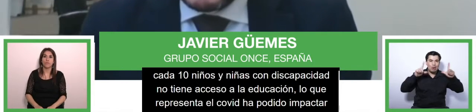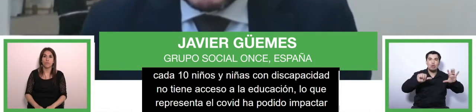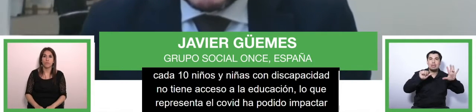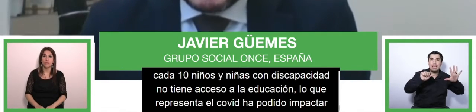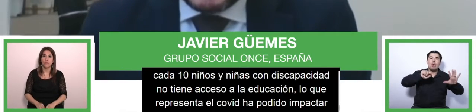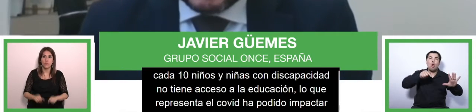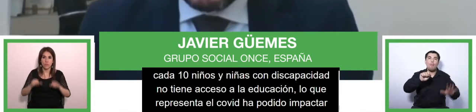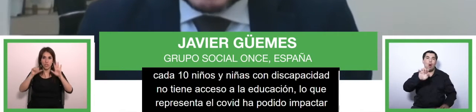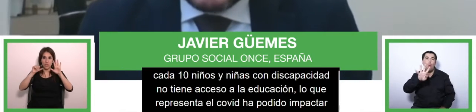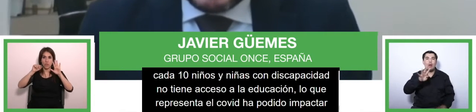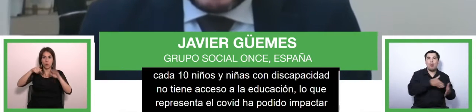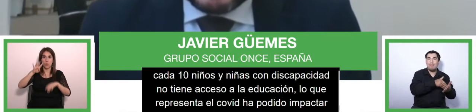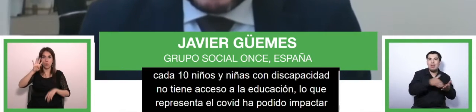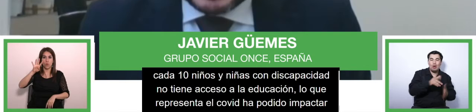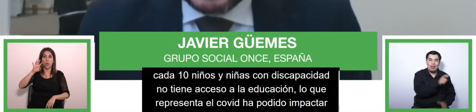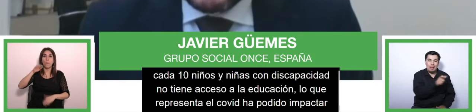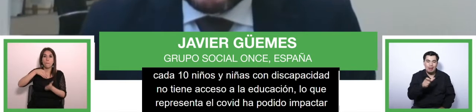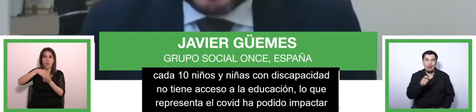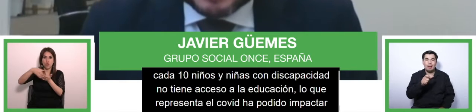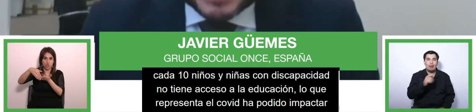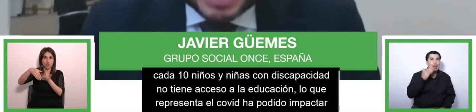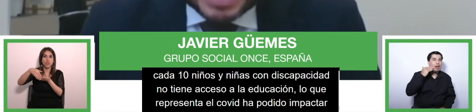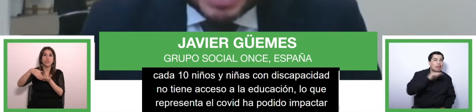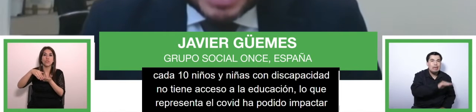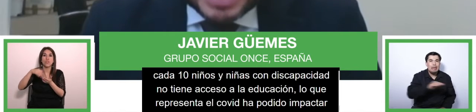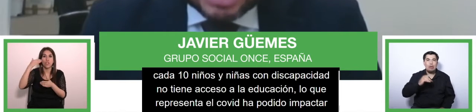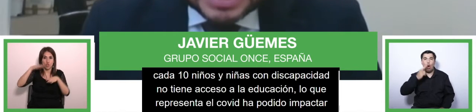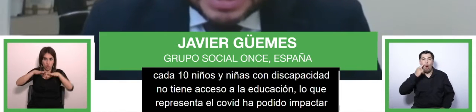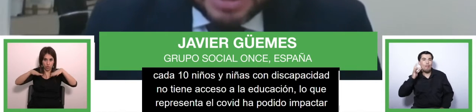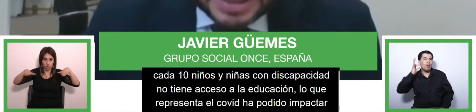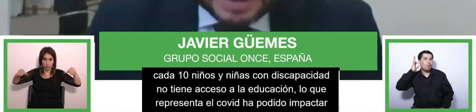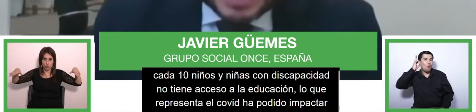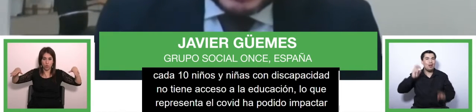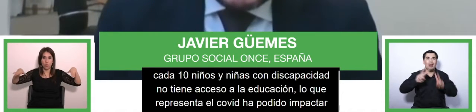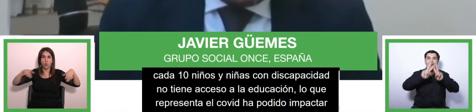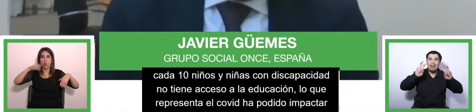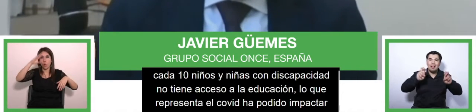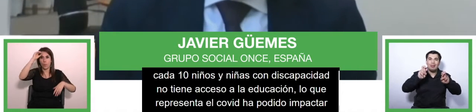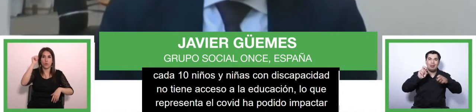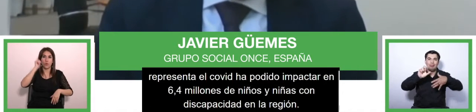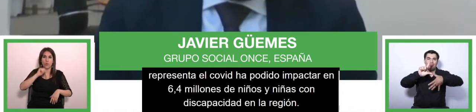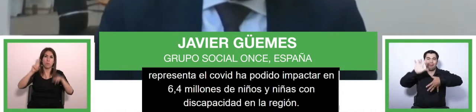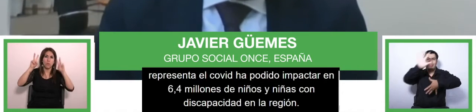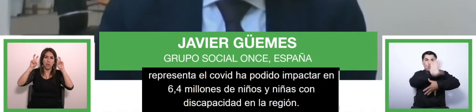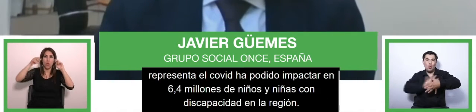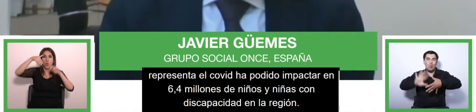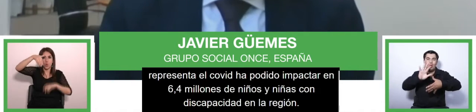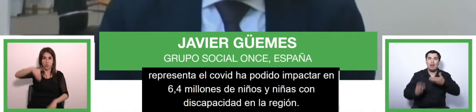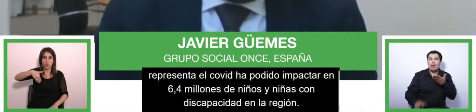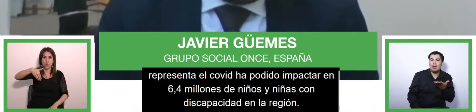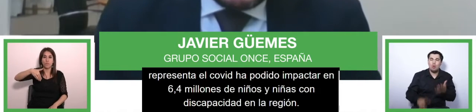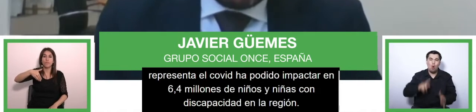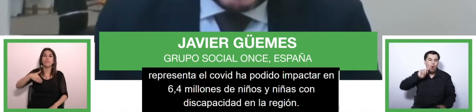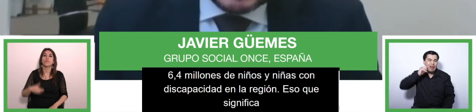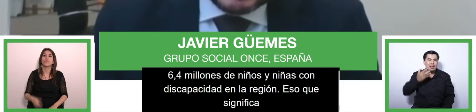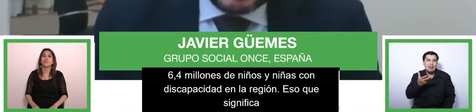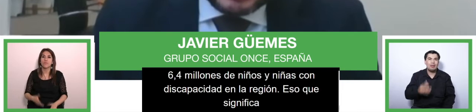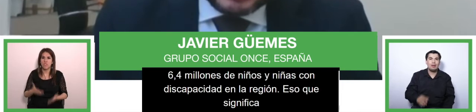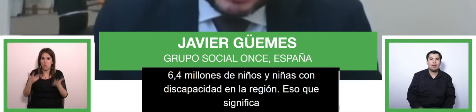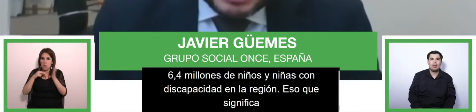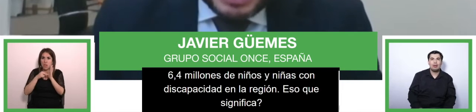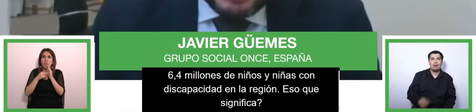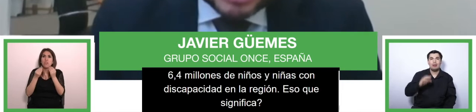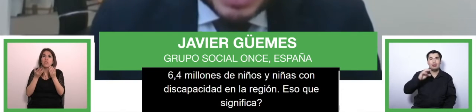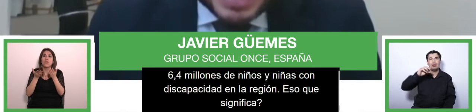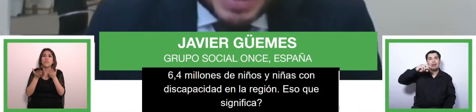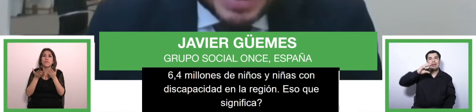niños y niñas con discapacidad en la región. ¿Eso qué significa? Que en una encuesta que realiza la propia CEPAL para este